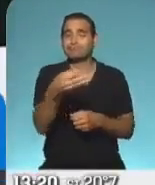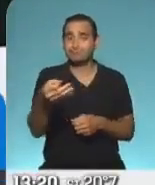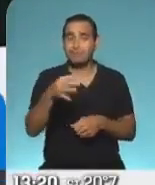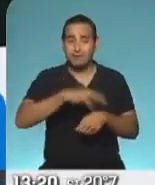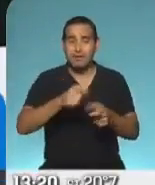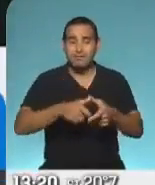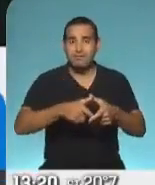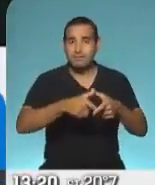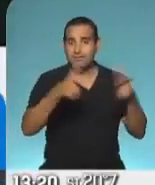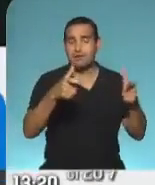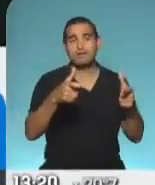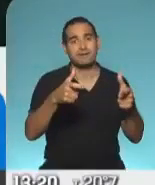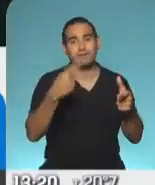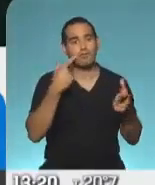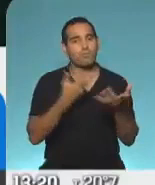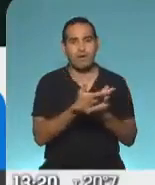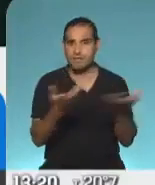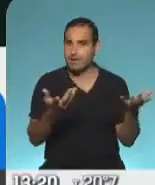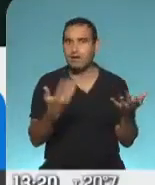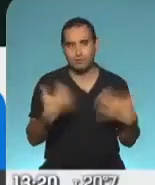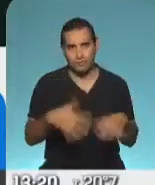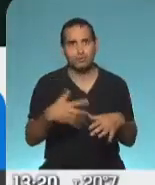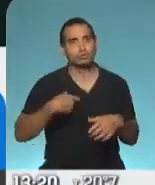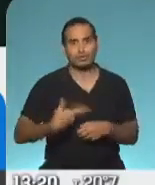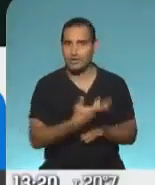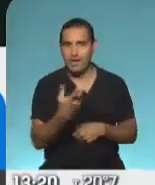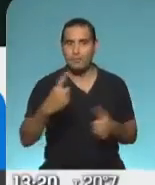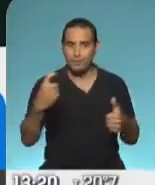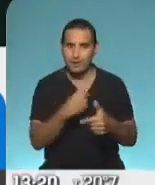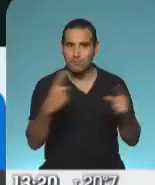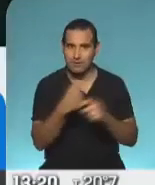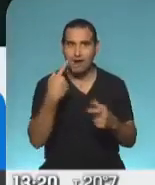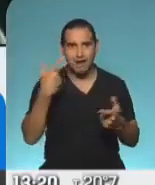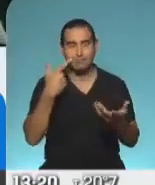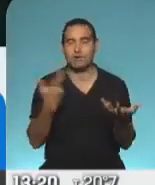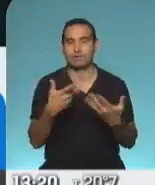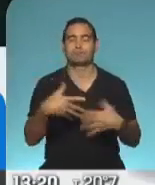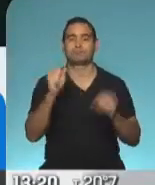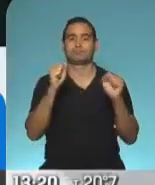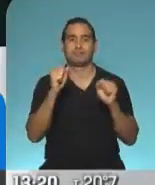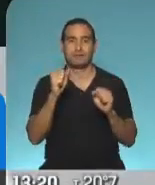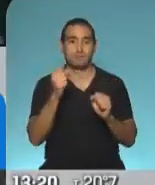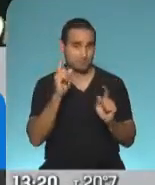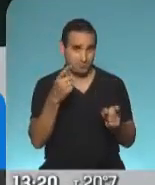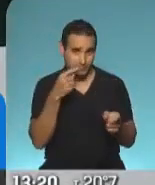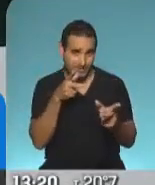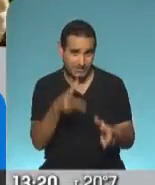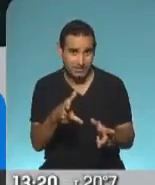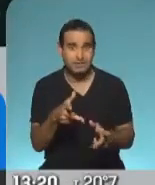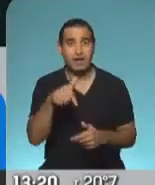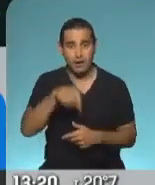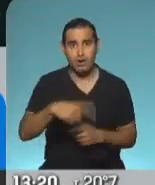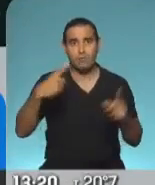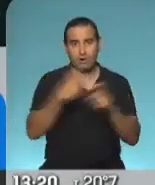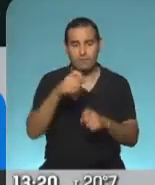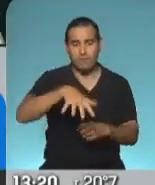lo que hacen es poner de manifiesto las dificultades que tenemos como sociedad. Y entonces, evidentemente, tal cual usted menciona, tenemos problemas en